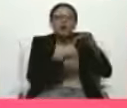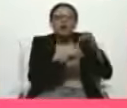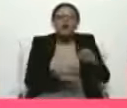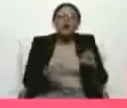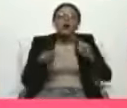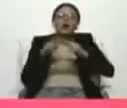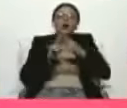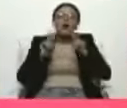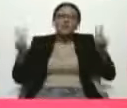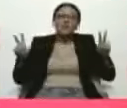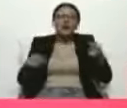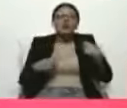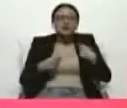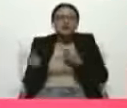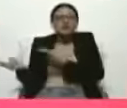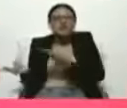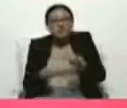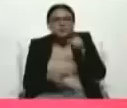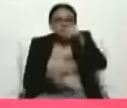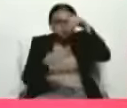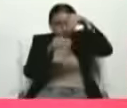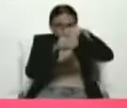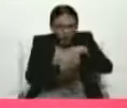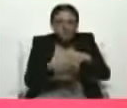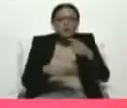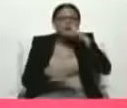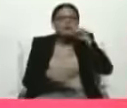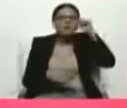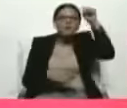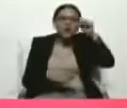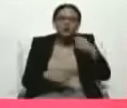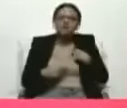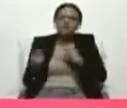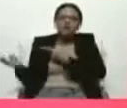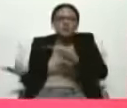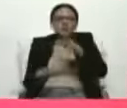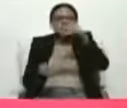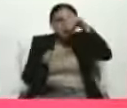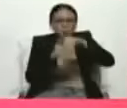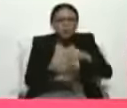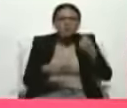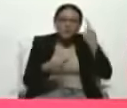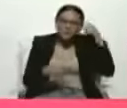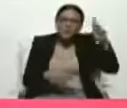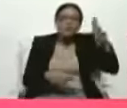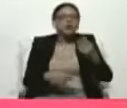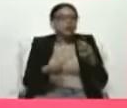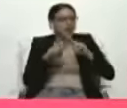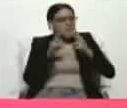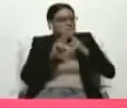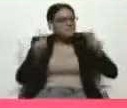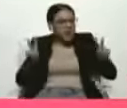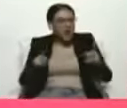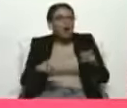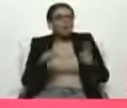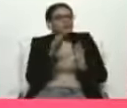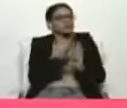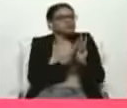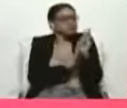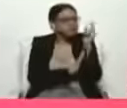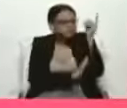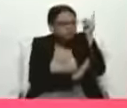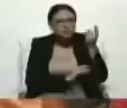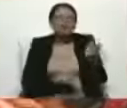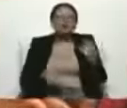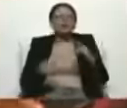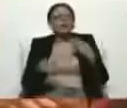Te invitamos a que te sumes a este esfuerzo nacional por la paz, por el progreso, por la estabilidad, por ser la Venezuela potencia